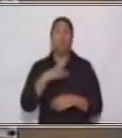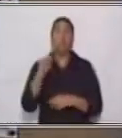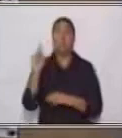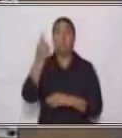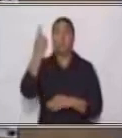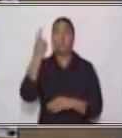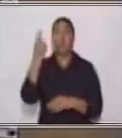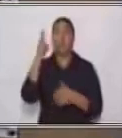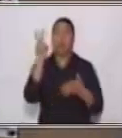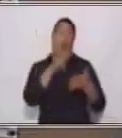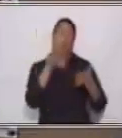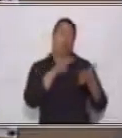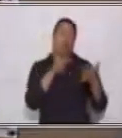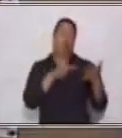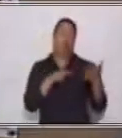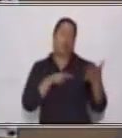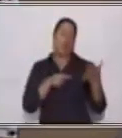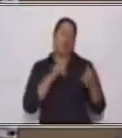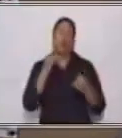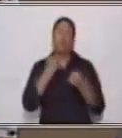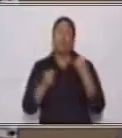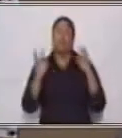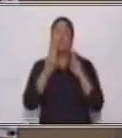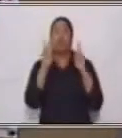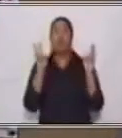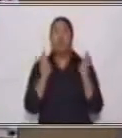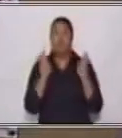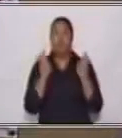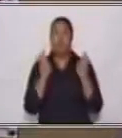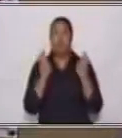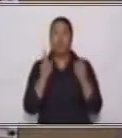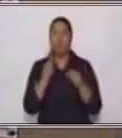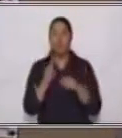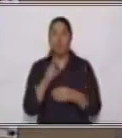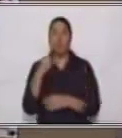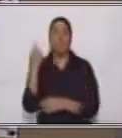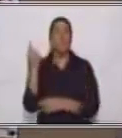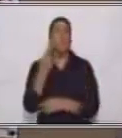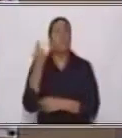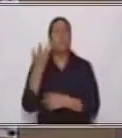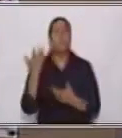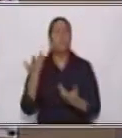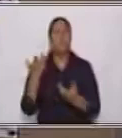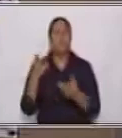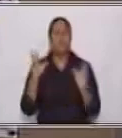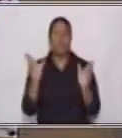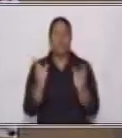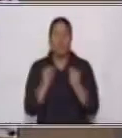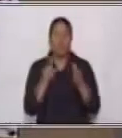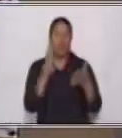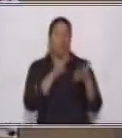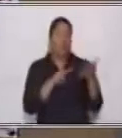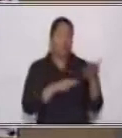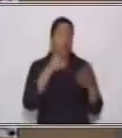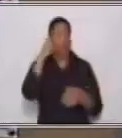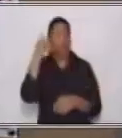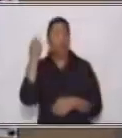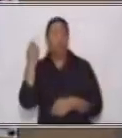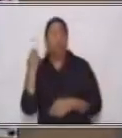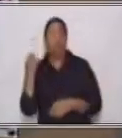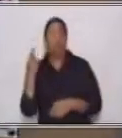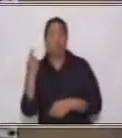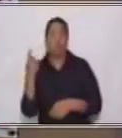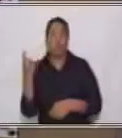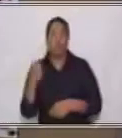determinar el tema. Si te das cuenta, lo importante también con el resumen era releer y comprender. Acá también releer y determinar